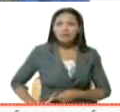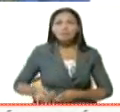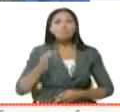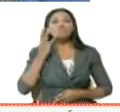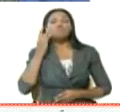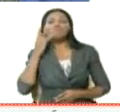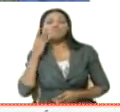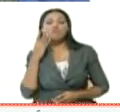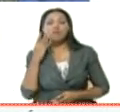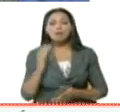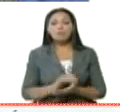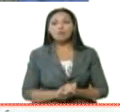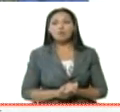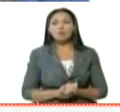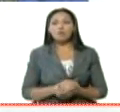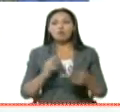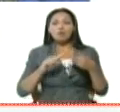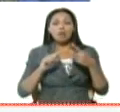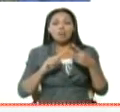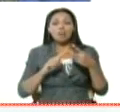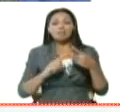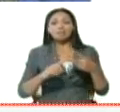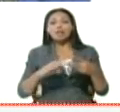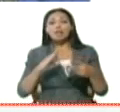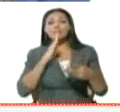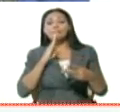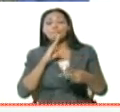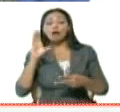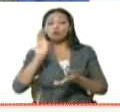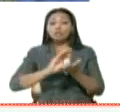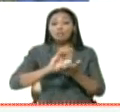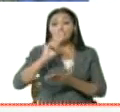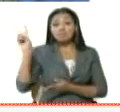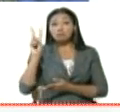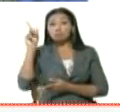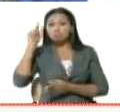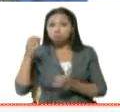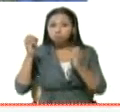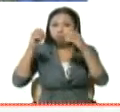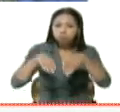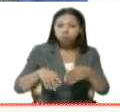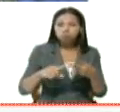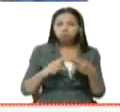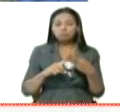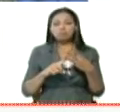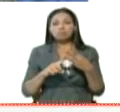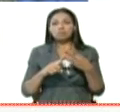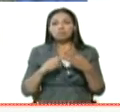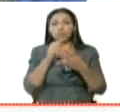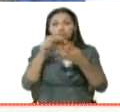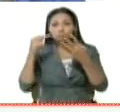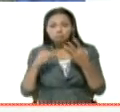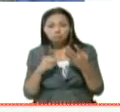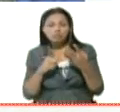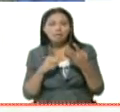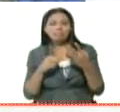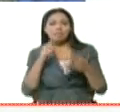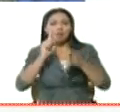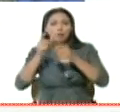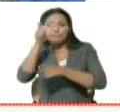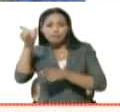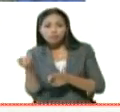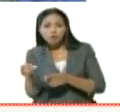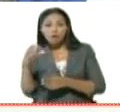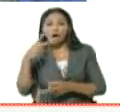ejemplo, la cuenta del Banco Central de Venezuela, se suspenden cuentas de altos funcionarios, entre los